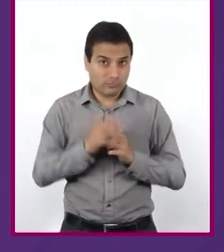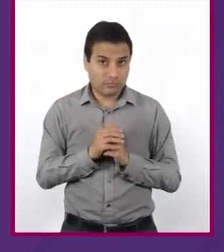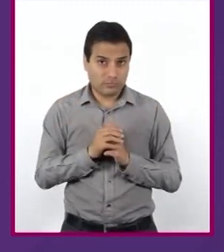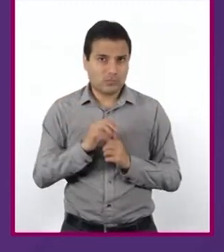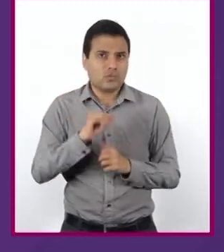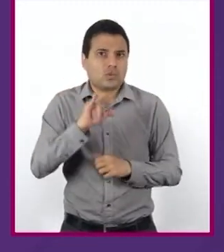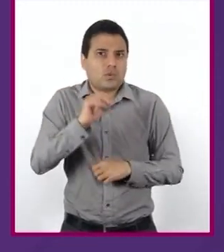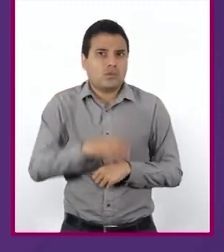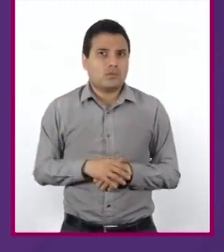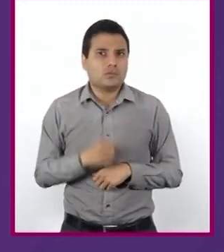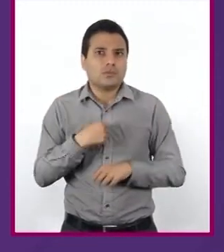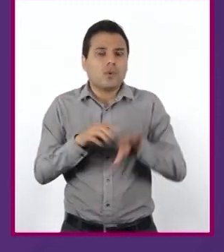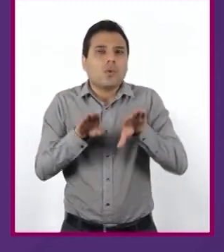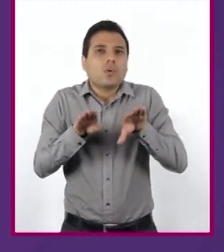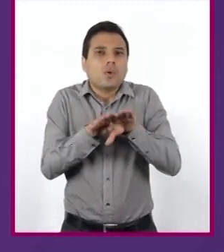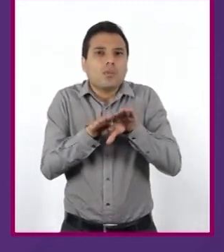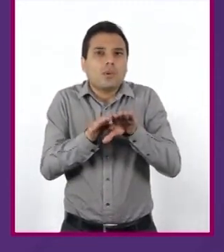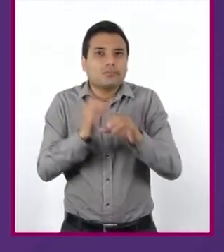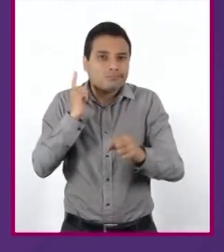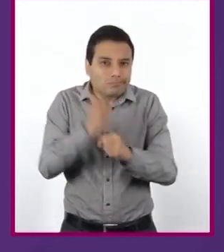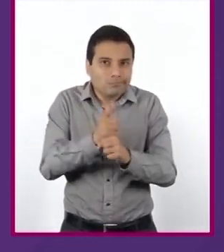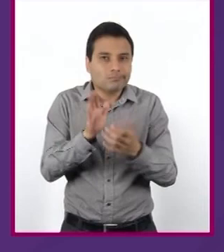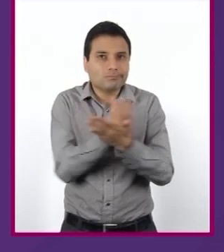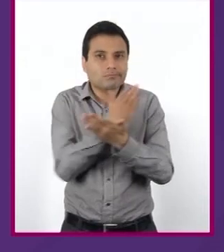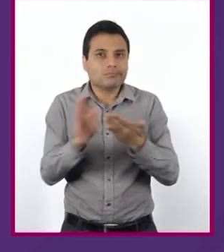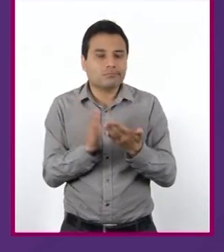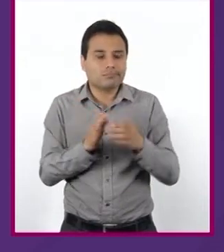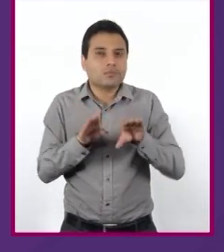¿cómo distinguimos cuál es cuál?